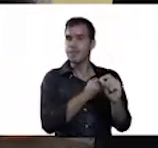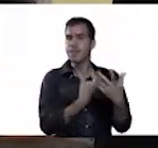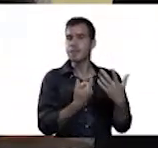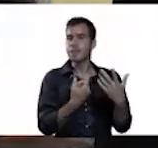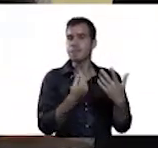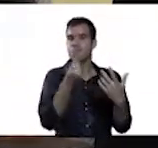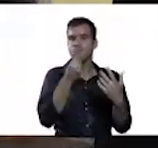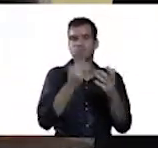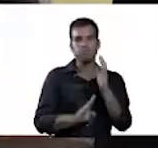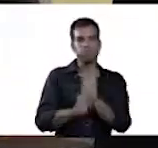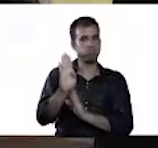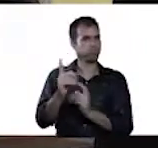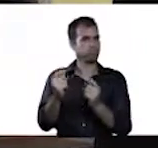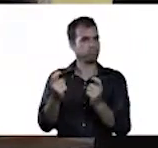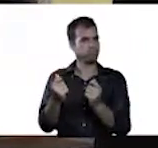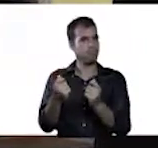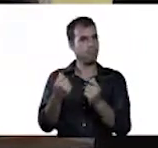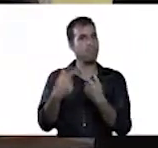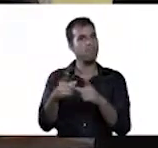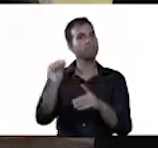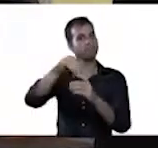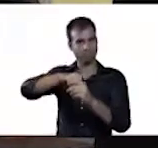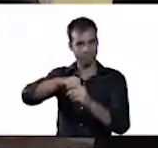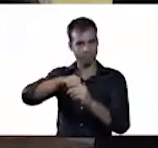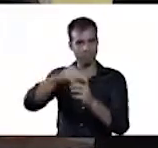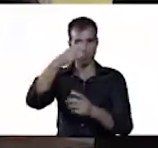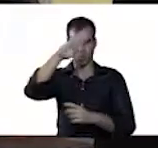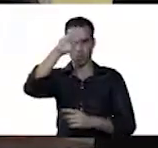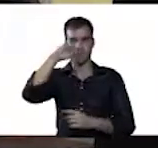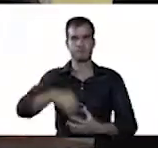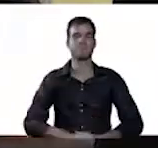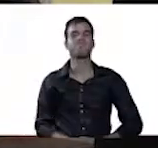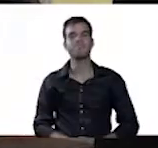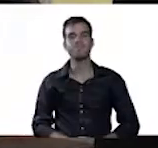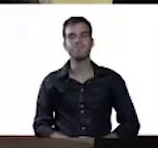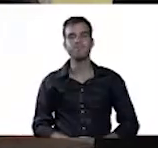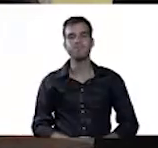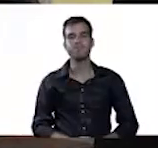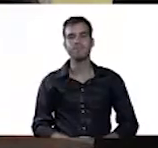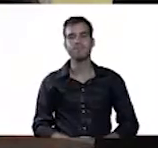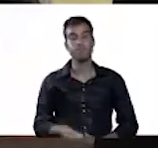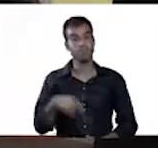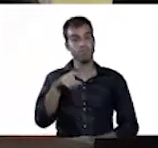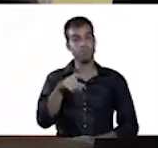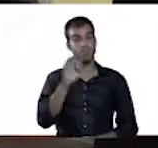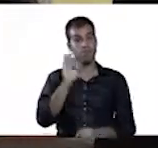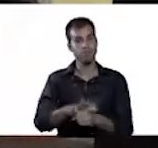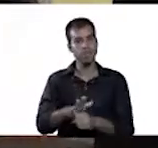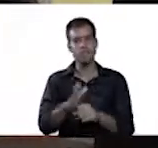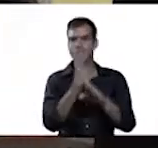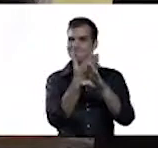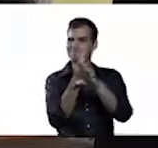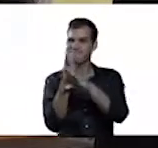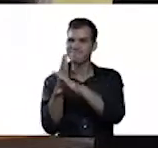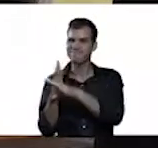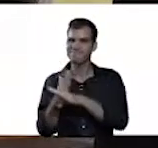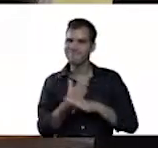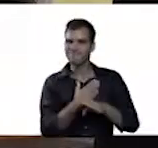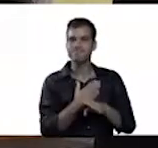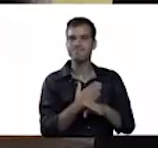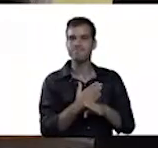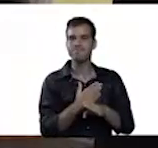querían enriquecerse, pero en el país. Y esto va marcando el inicio de